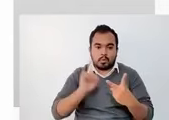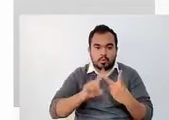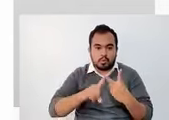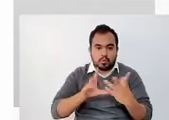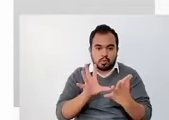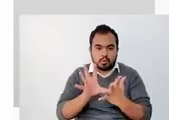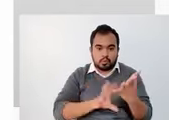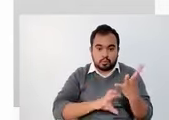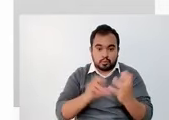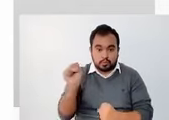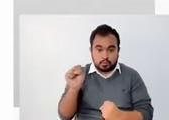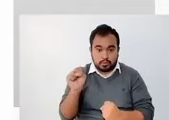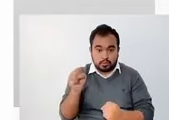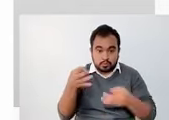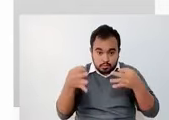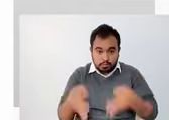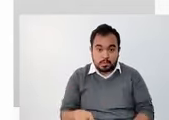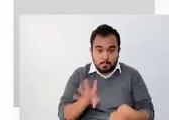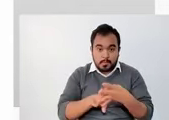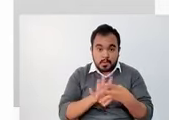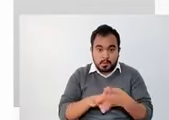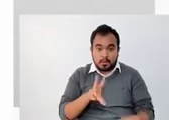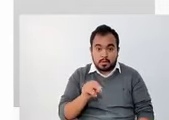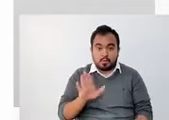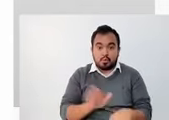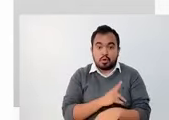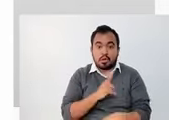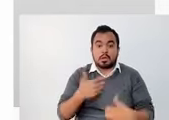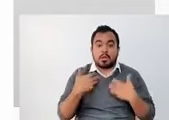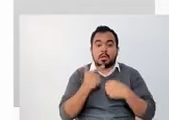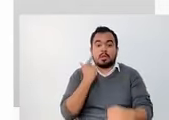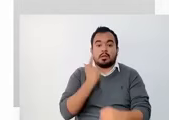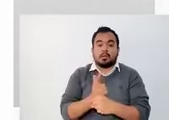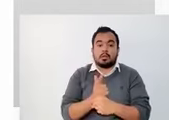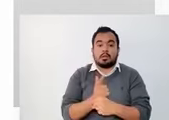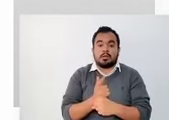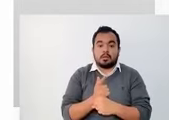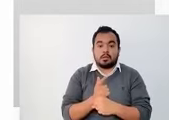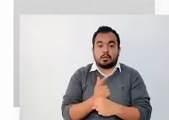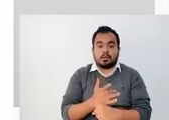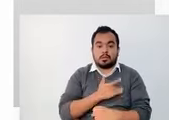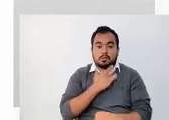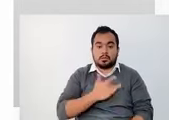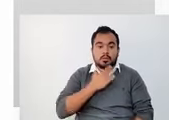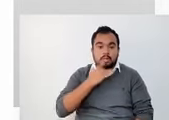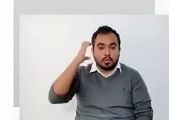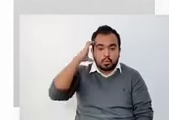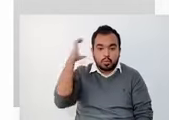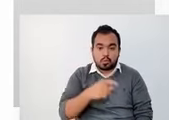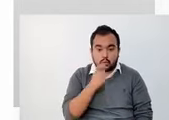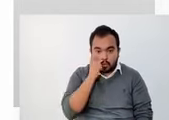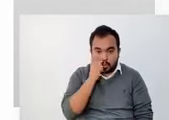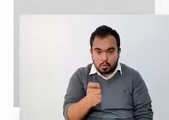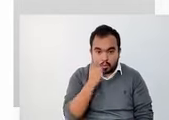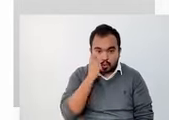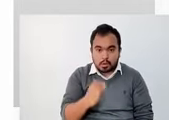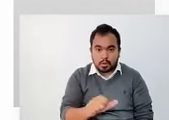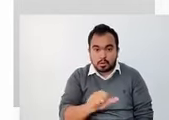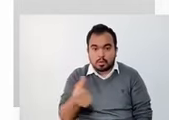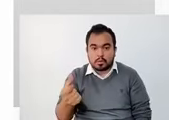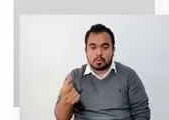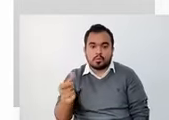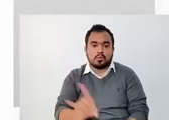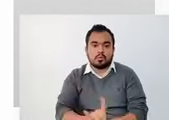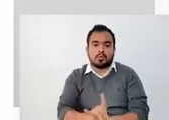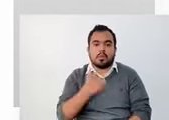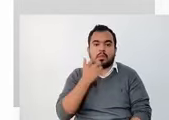porque entendían que la rama estaba perfectamente atendida, porque ya estaba la criminología. Lo que pasa es que luego la criminología acabó traicionando esa confianza,